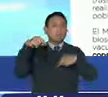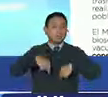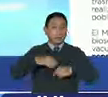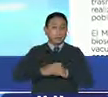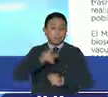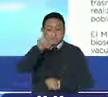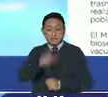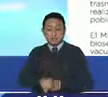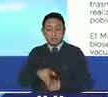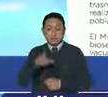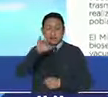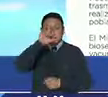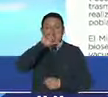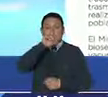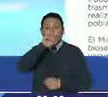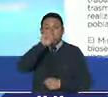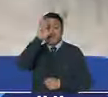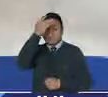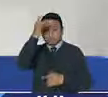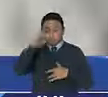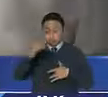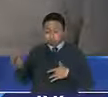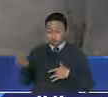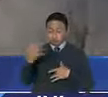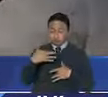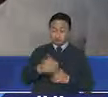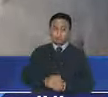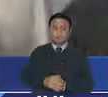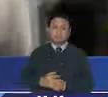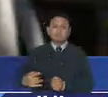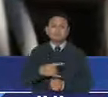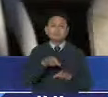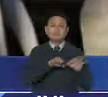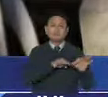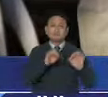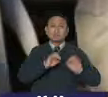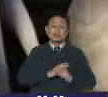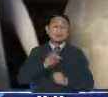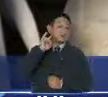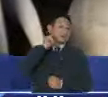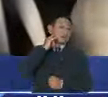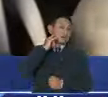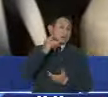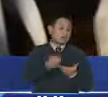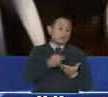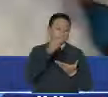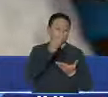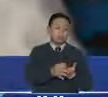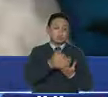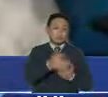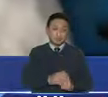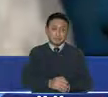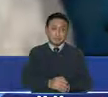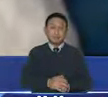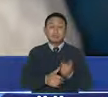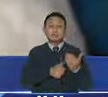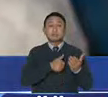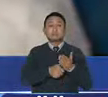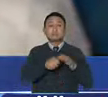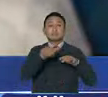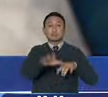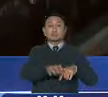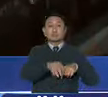contagio de influenza aviar en humanos. Aquí especifica que se trata de una niña de la provincia de Bolívar, donde el Ministerio de Agricultura